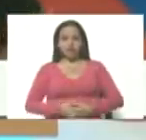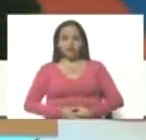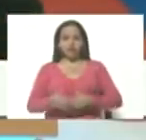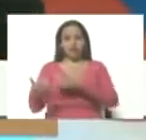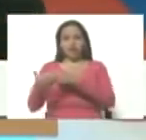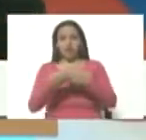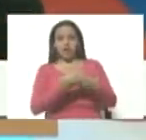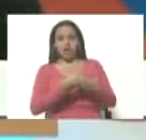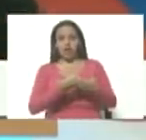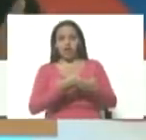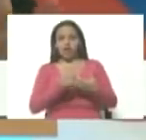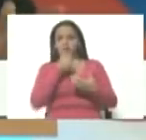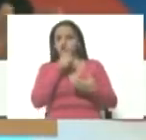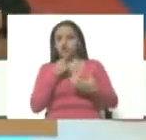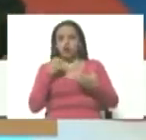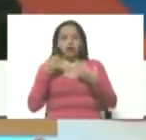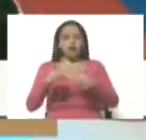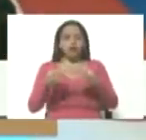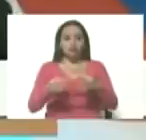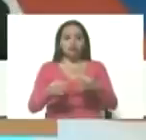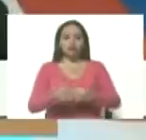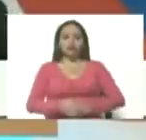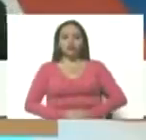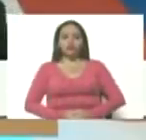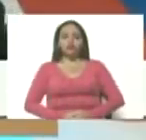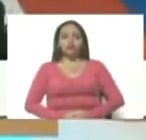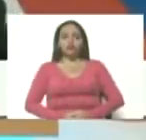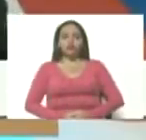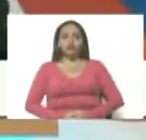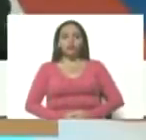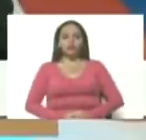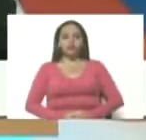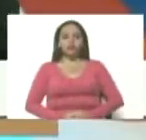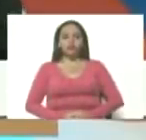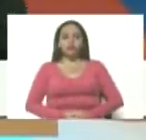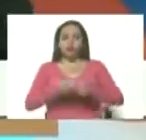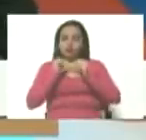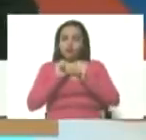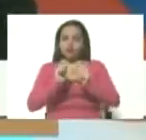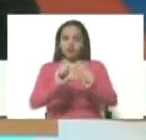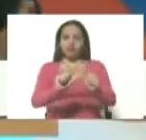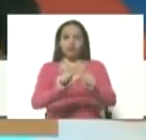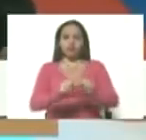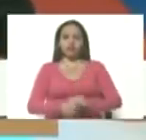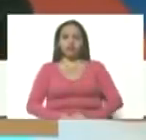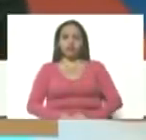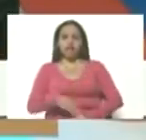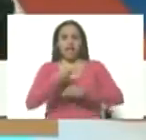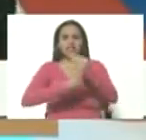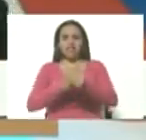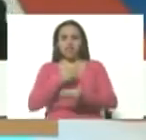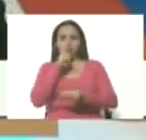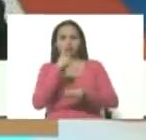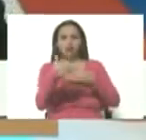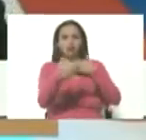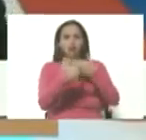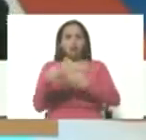no convencional o híbrida, como se llame, para seguir desestabilizando. En medio de una